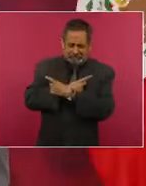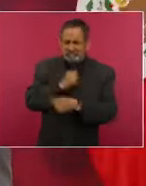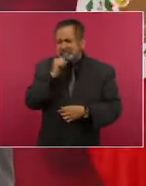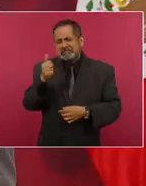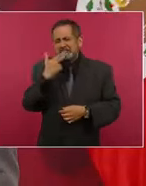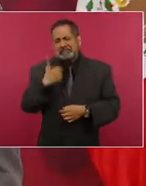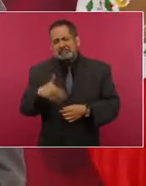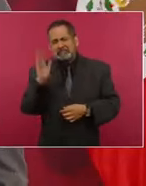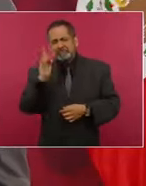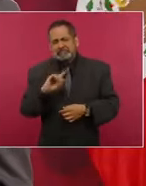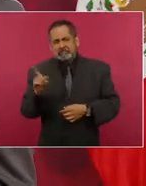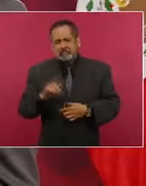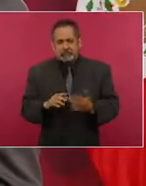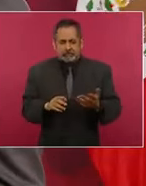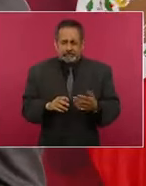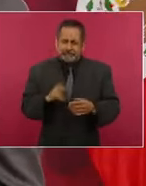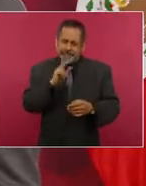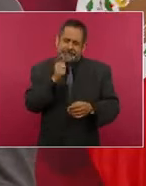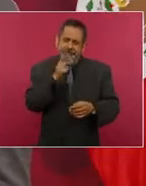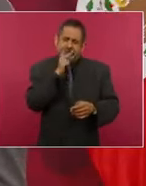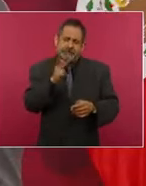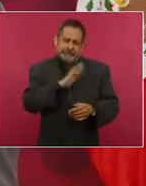nada. Pues, no decía así,